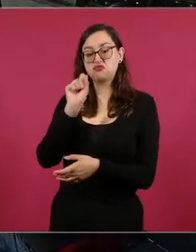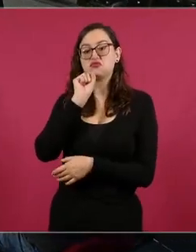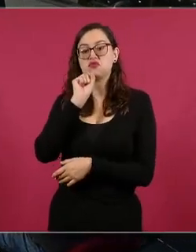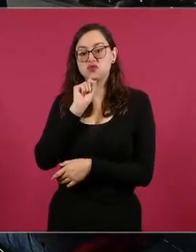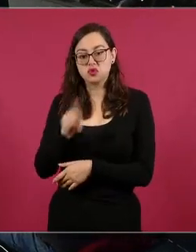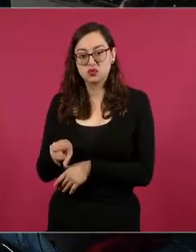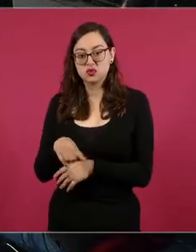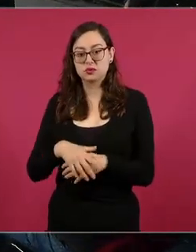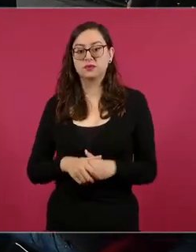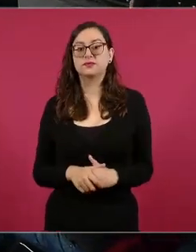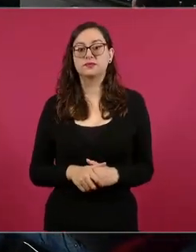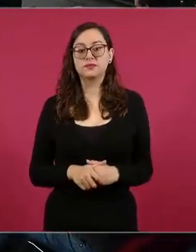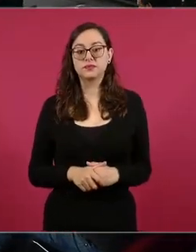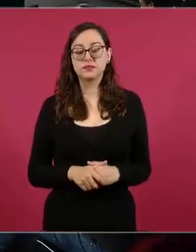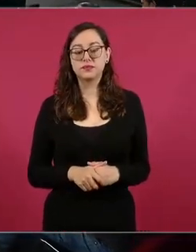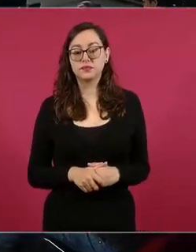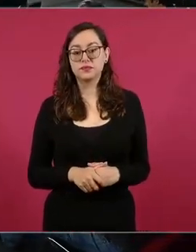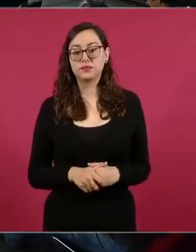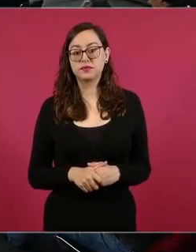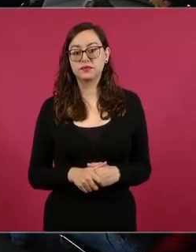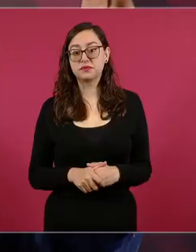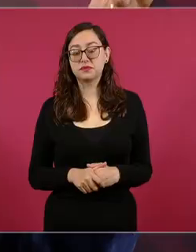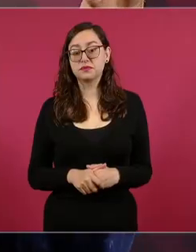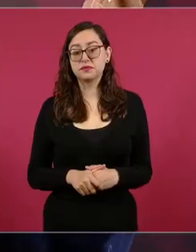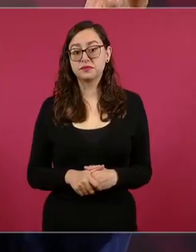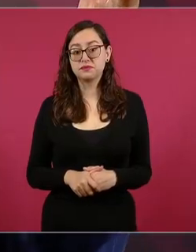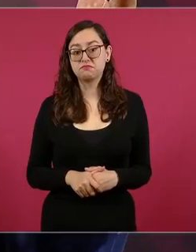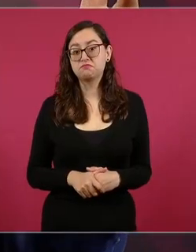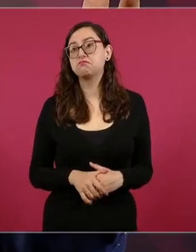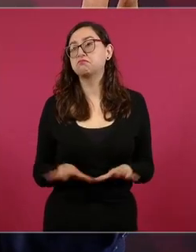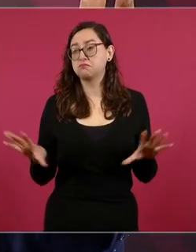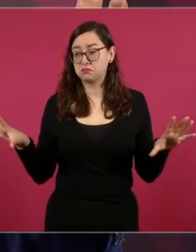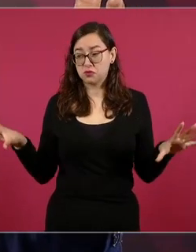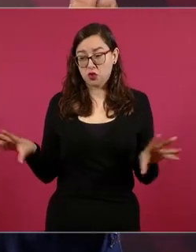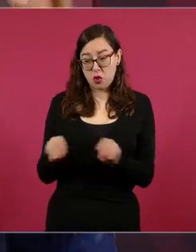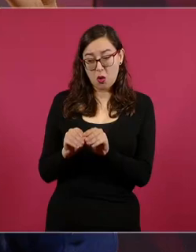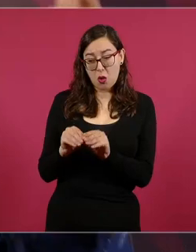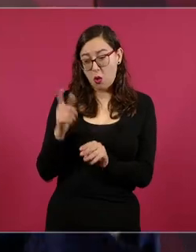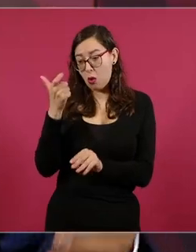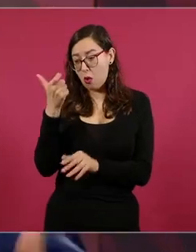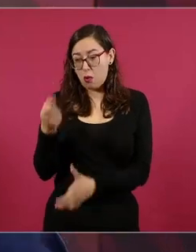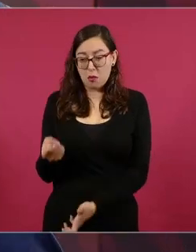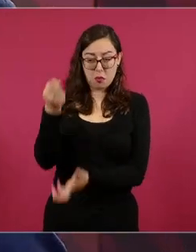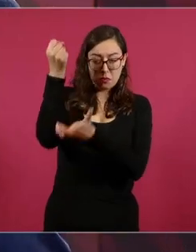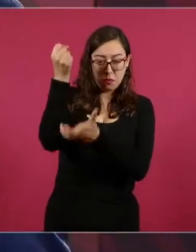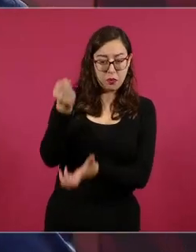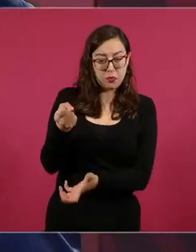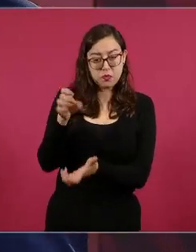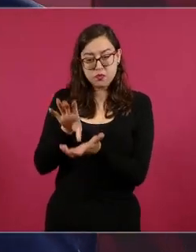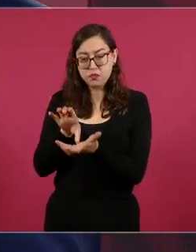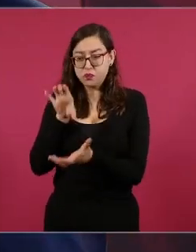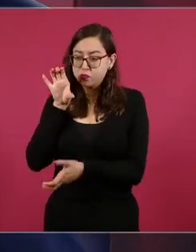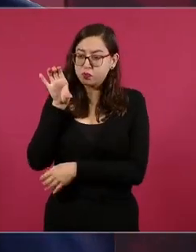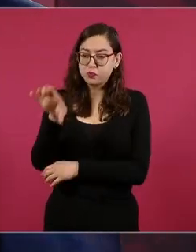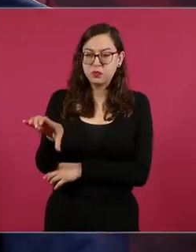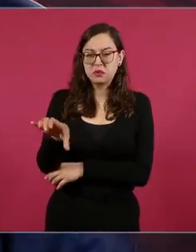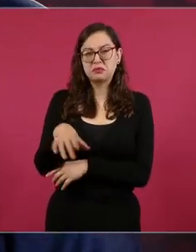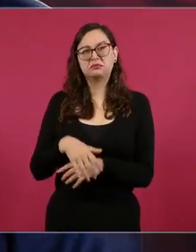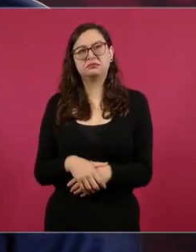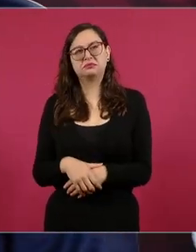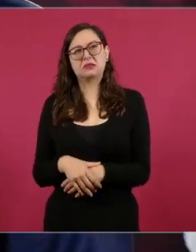que en términos generales costó la refinería